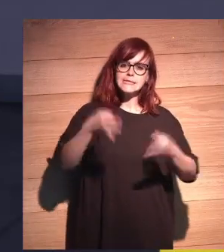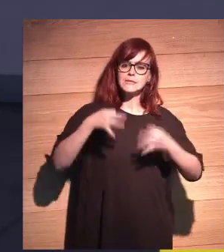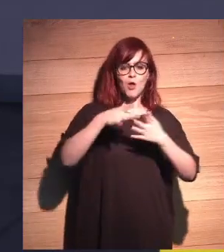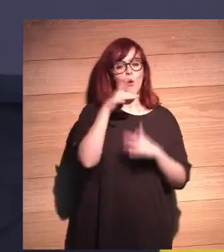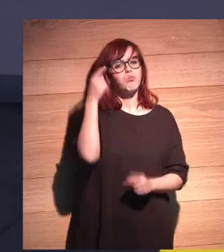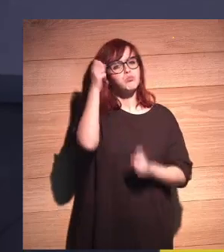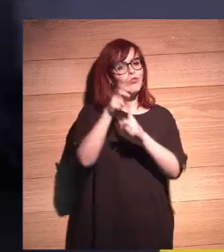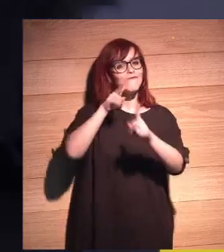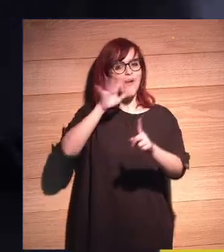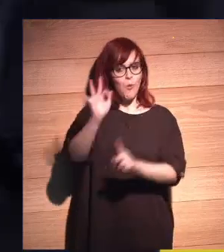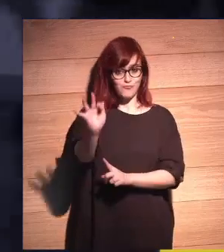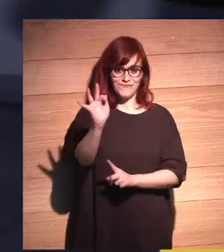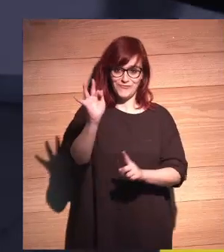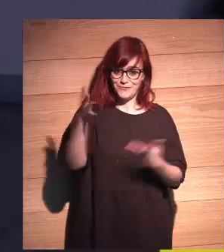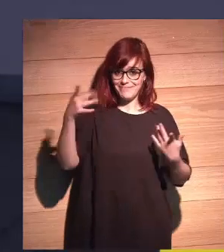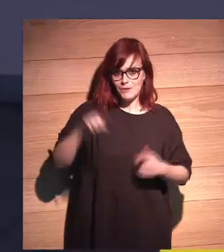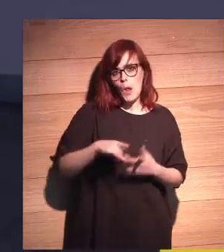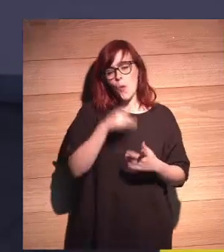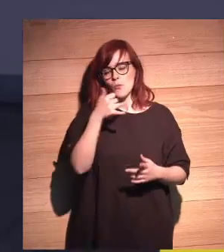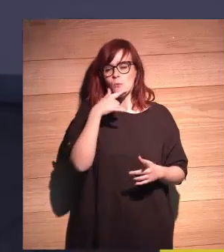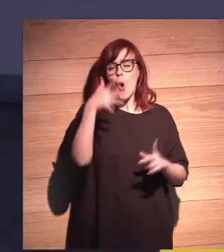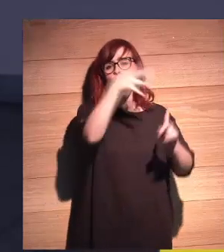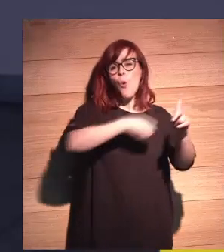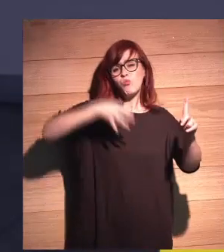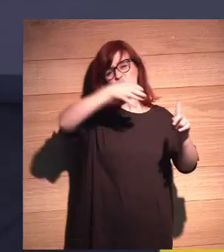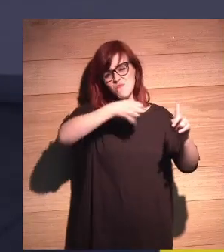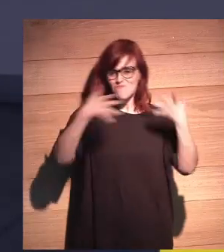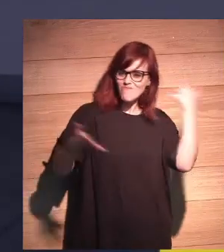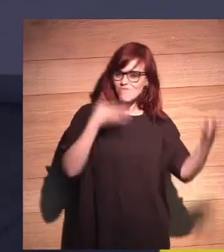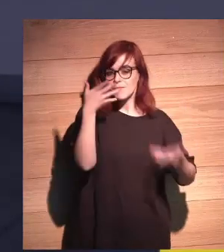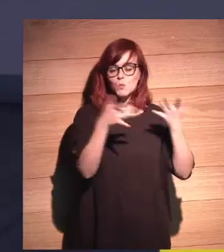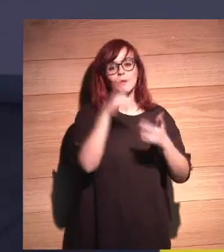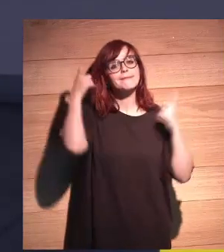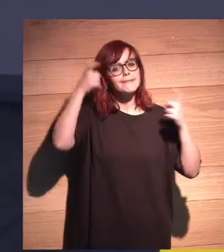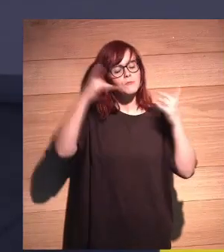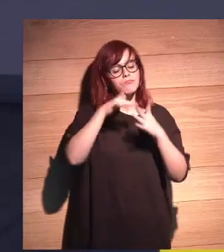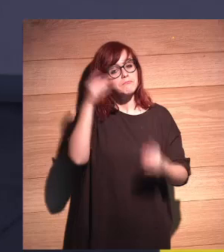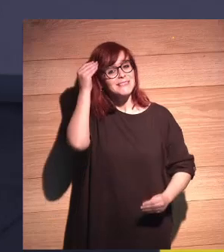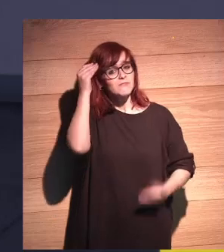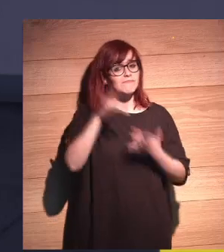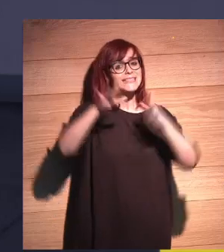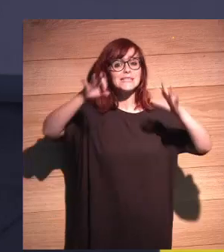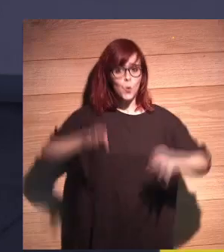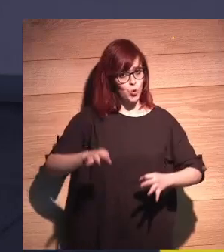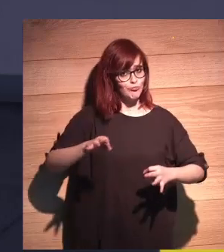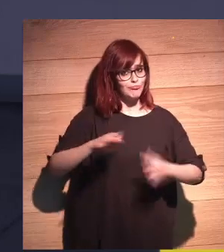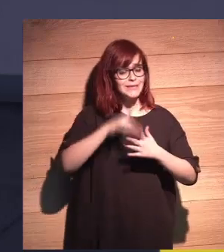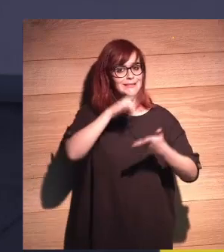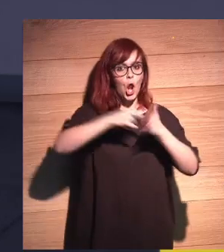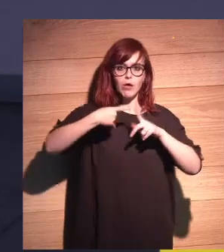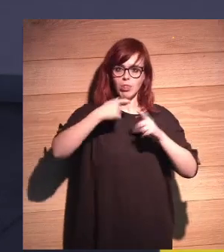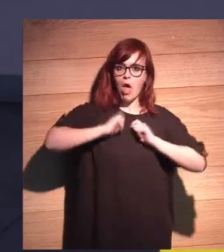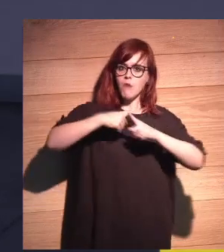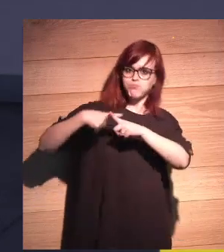mirada optimista, diría que incluso utópica, porque es verdad que estamos convencidos que las tecnologías nos